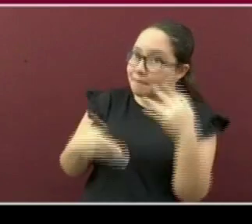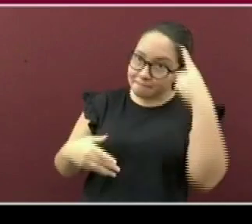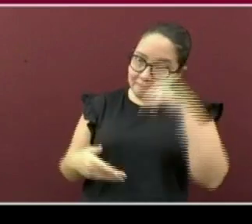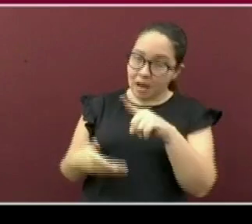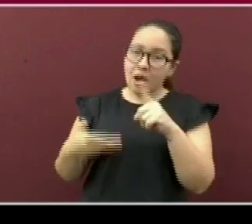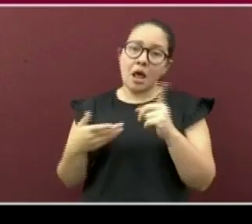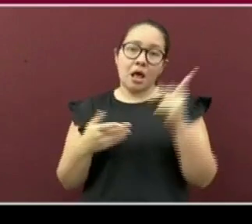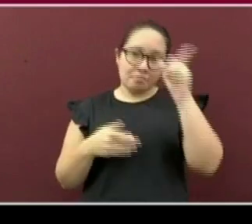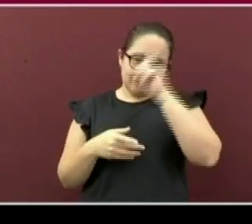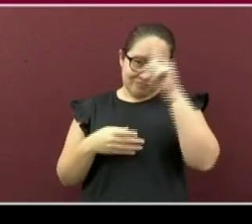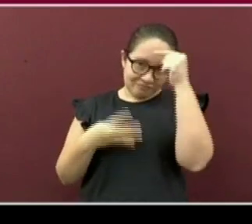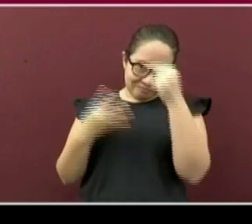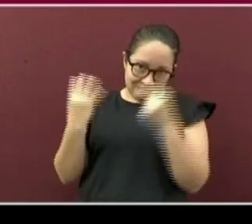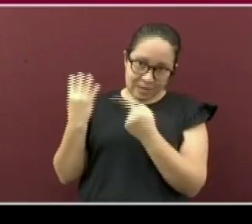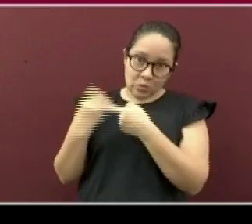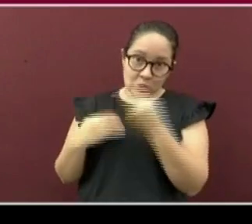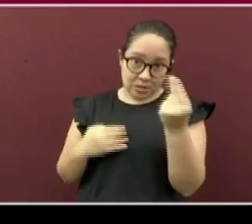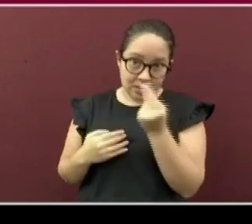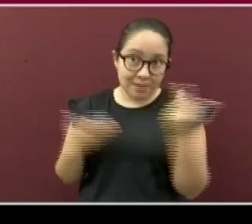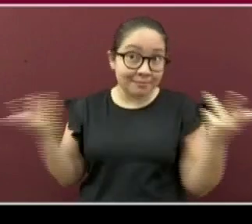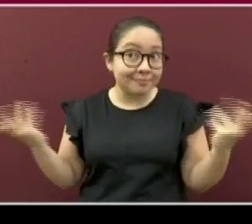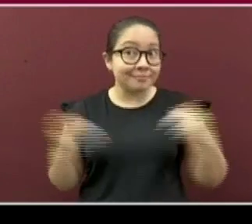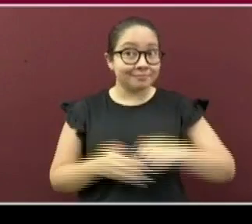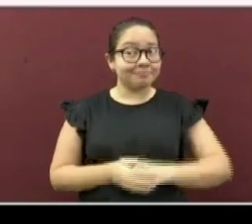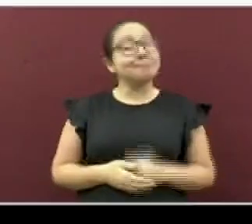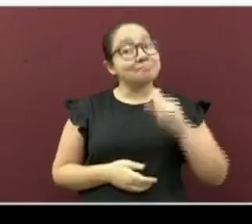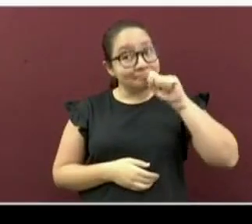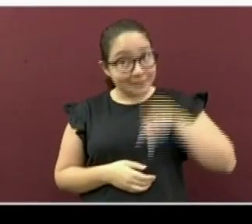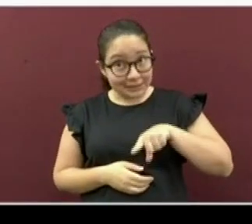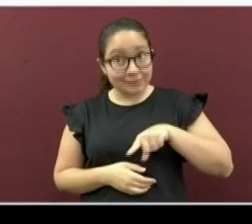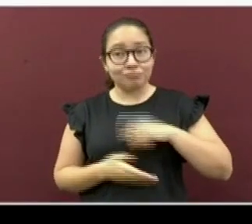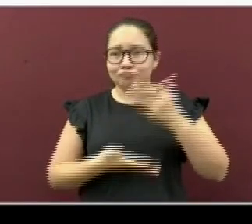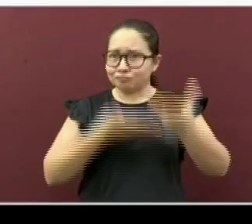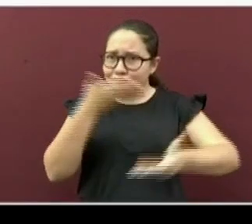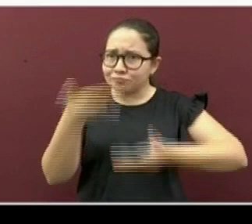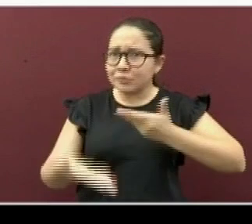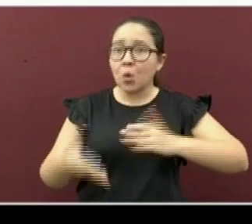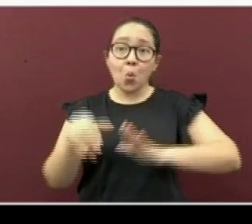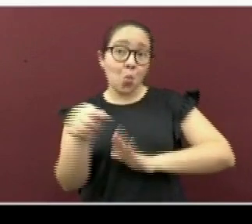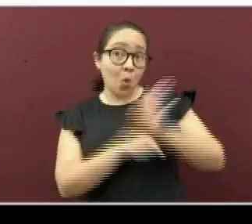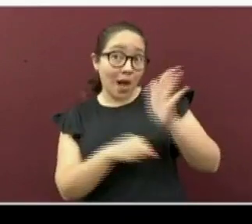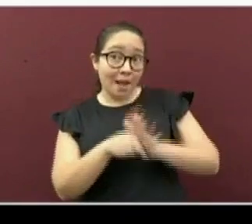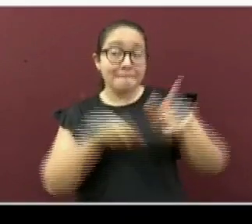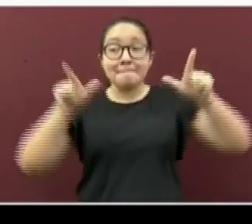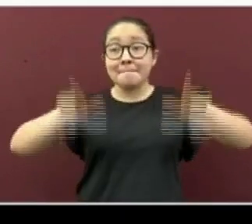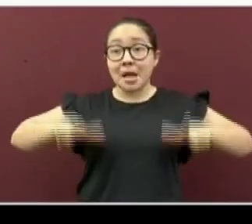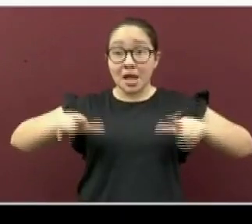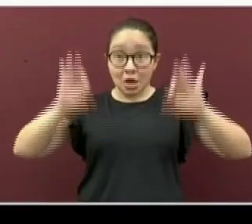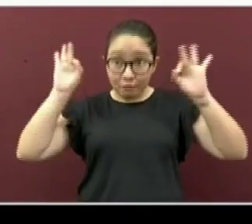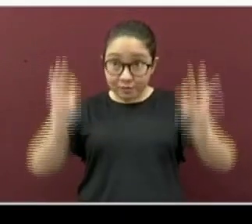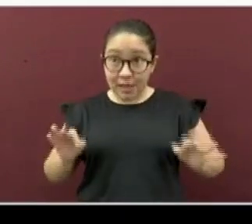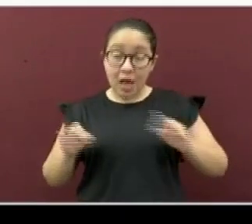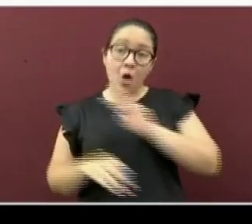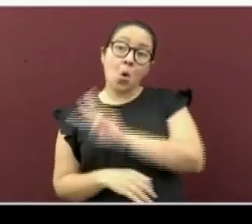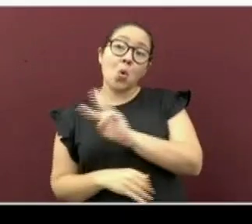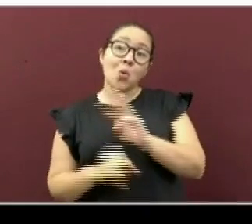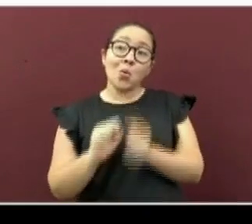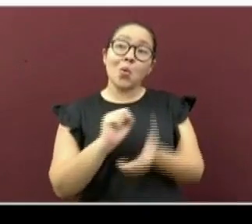asesoría si usted así lo requiere. Asimismo, está a su disposición la página oficial